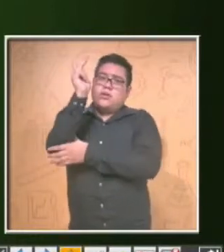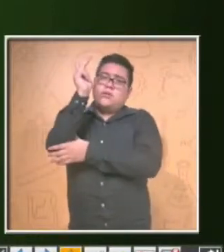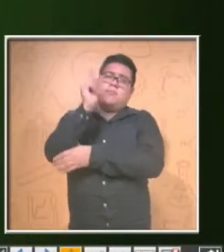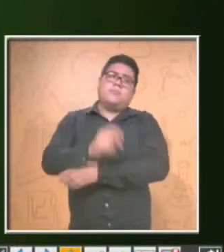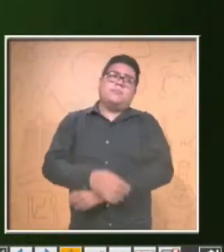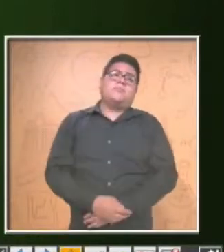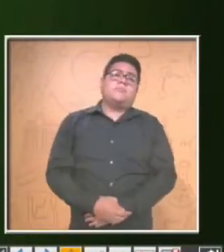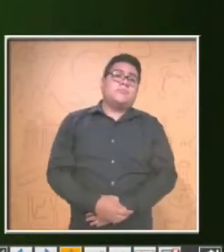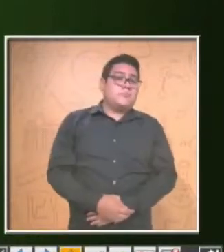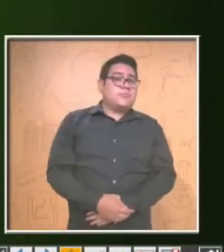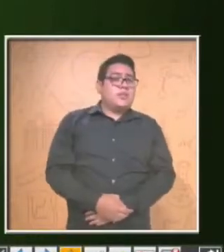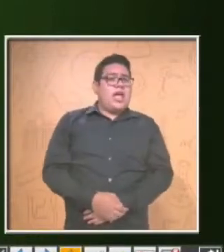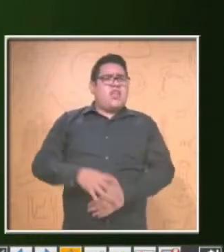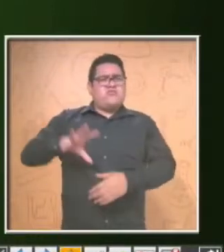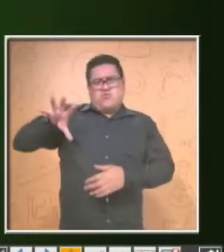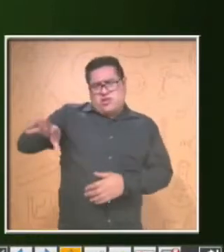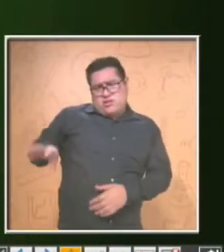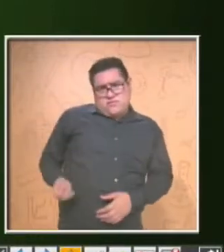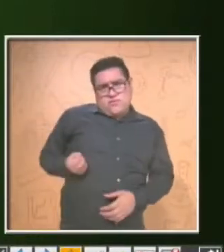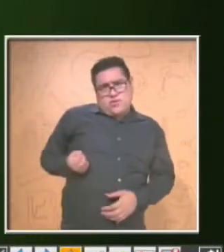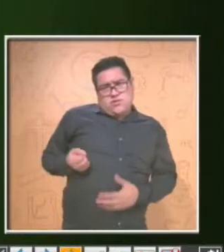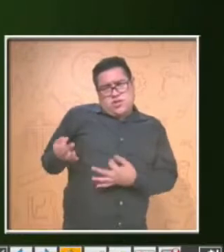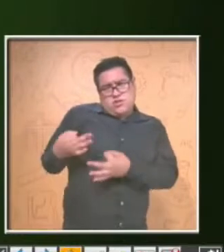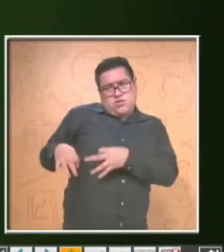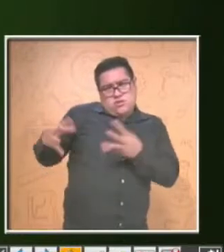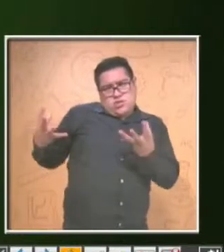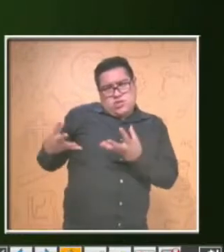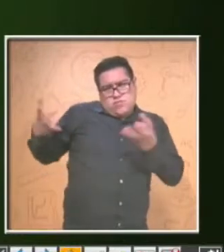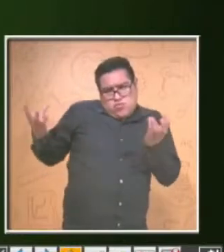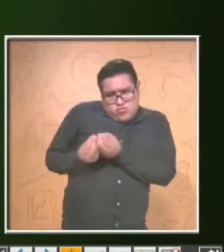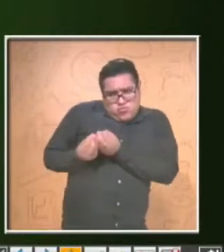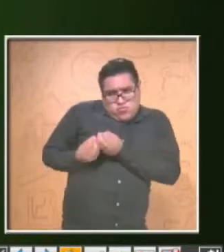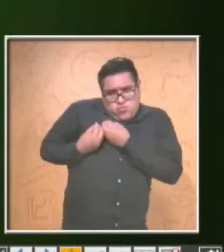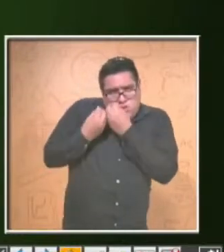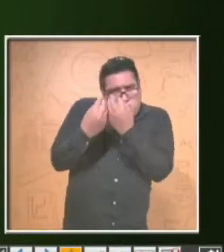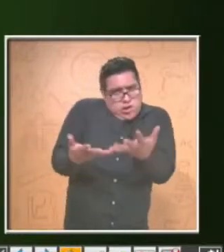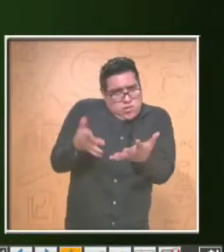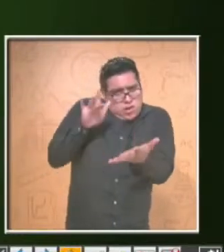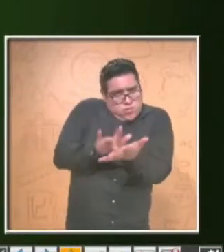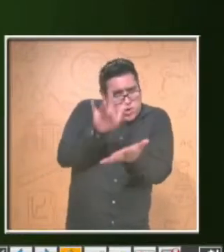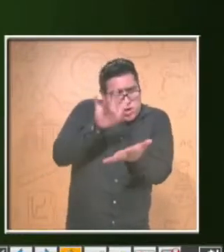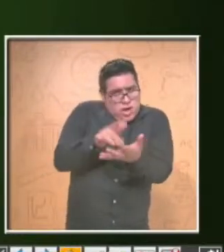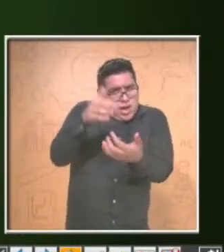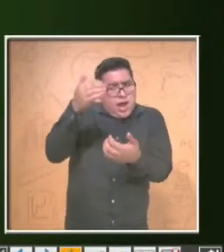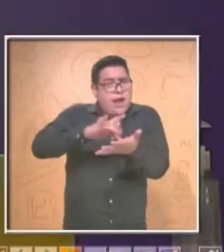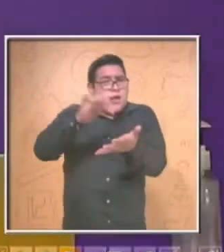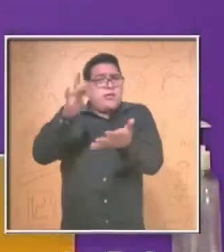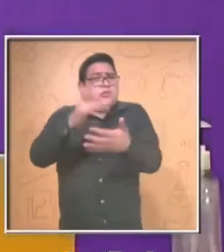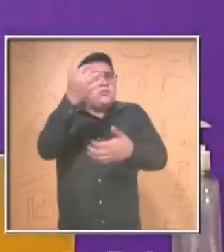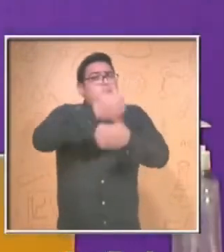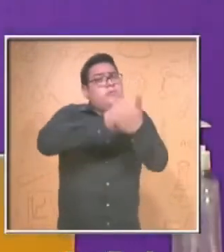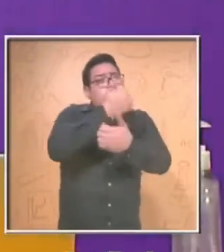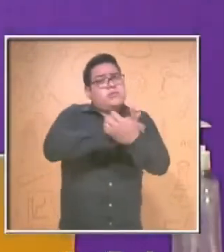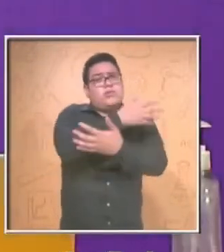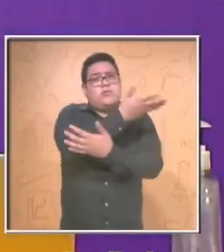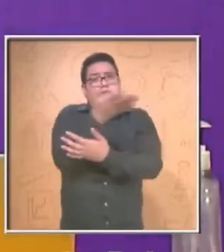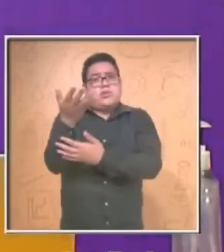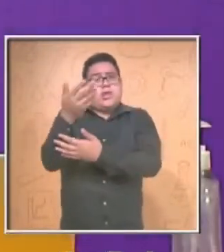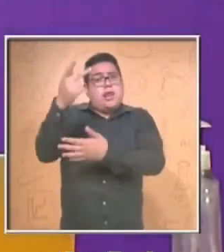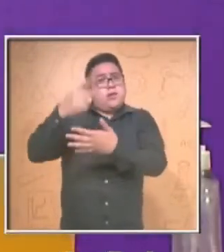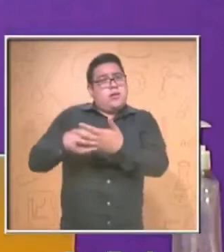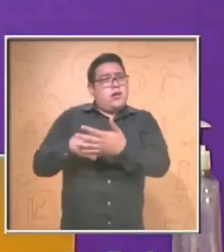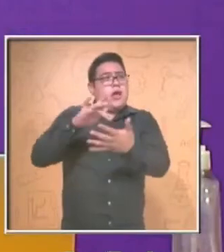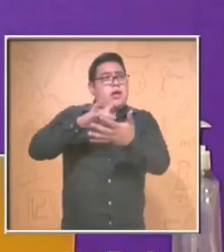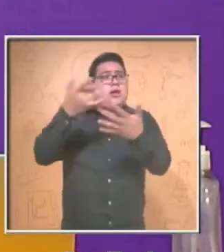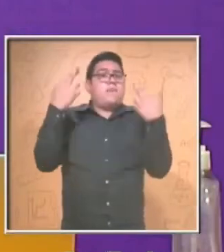medio superior, es un esfuerzo que hacemos en conjunto. Agradezco la participación de todos ustedes en el programa, agradezco